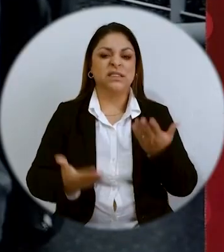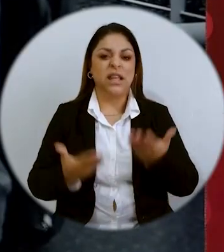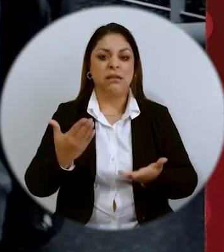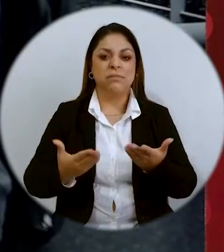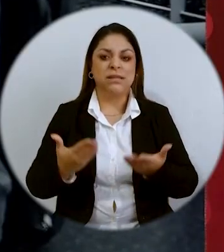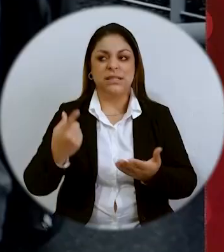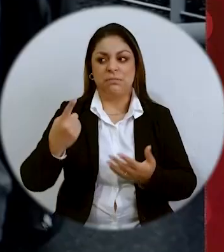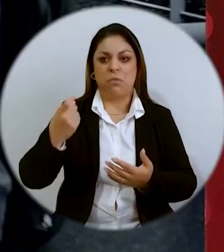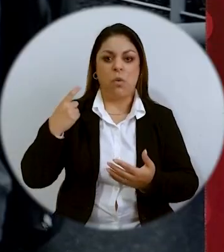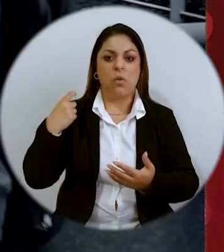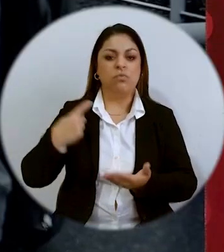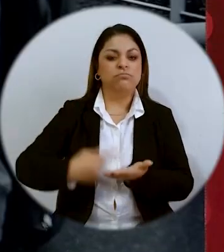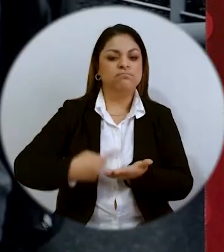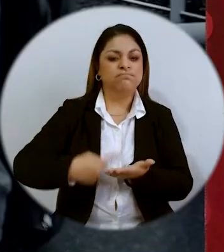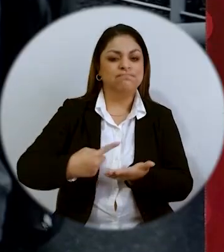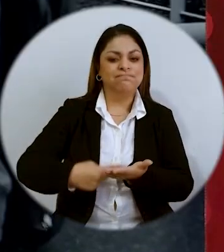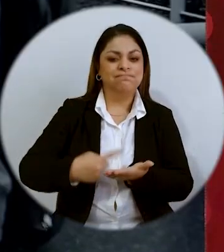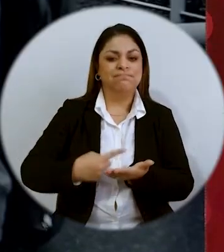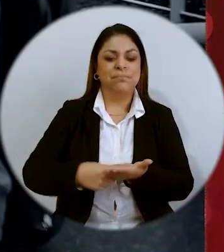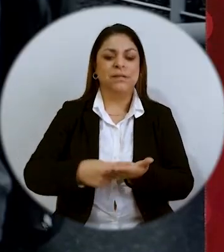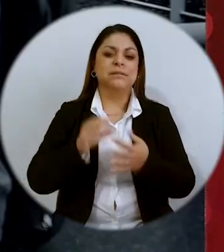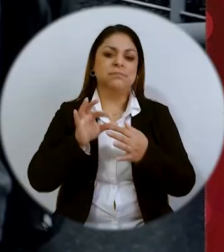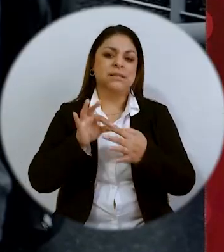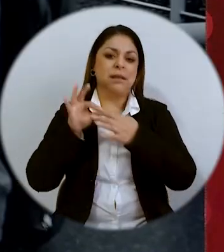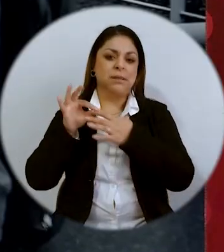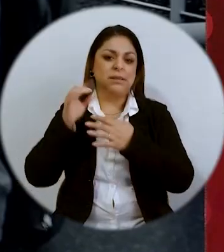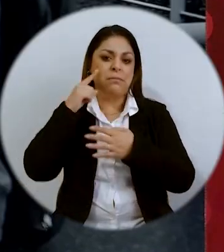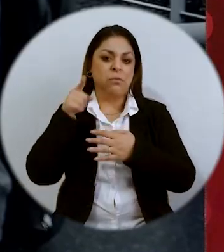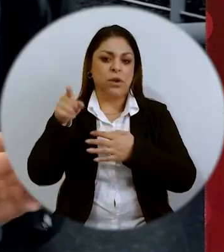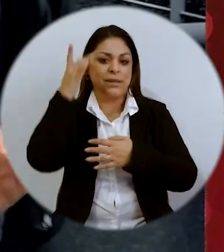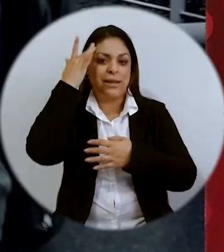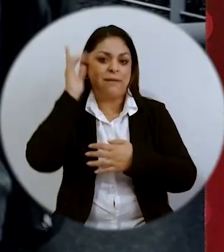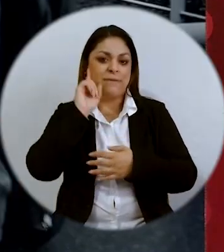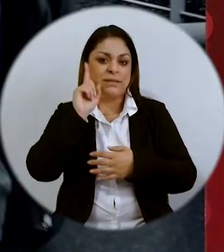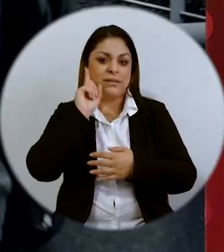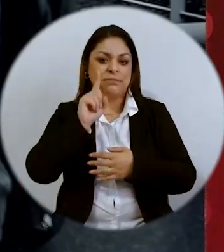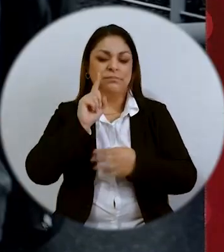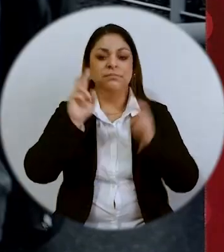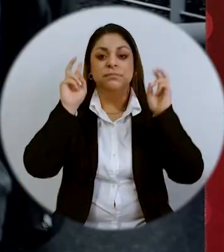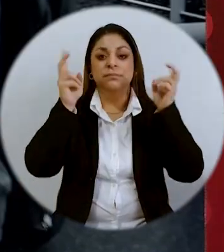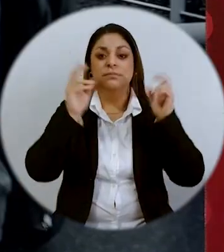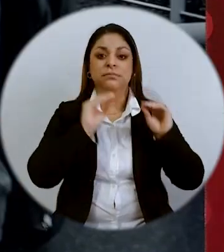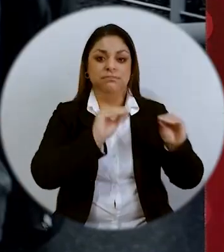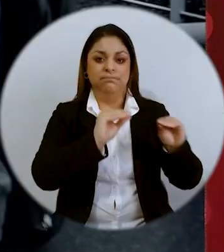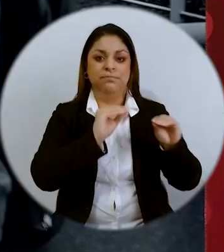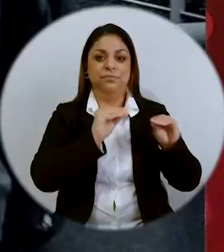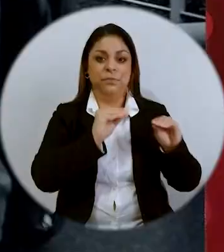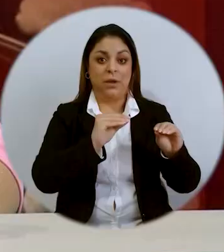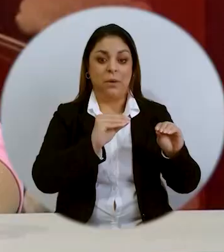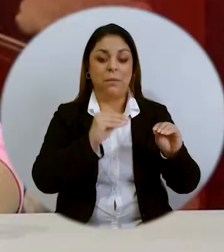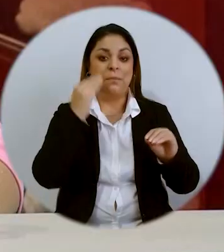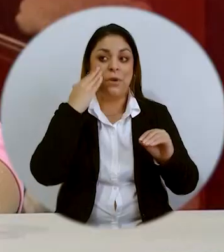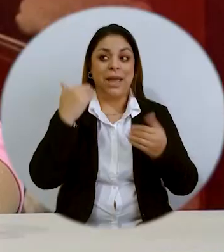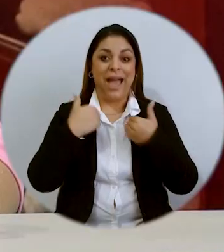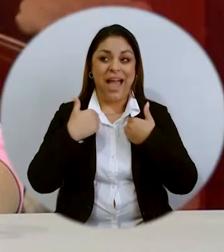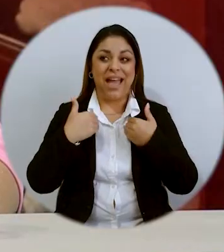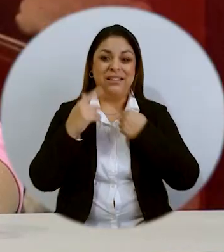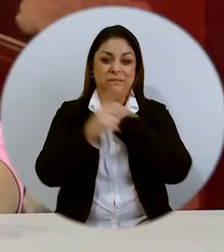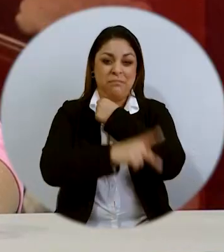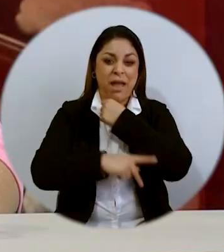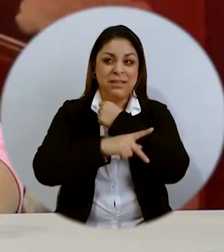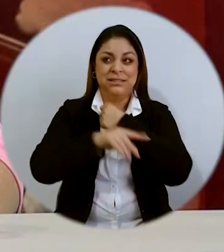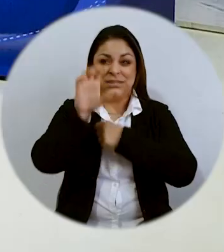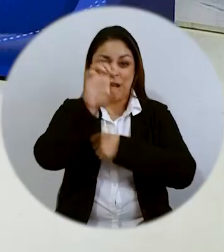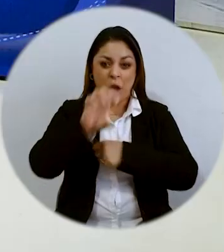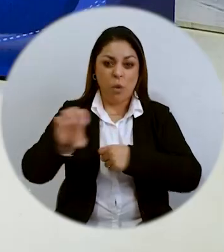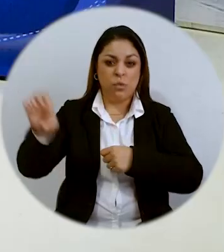vez se ha discutido más recientemente, sobre todo con inteligencia artificial, que tiene que ver con el tema de la educación, al punto de que incluso hay países